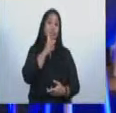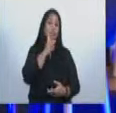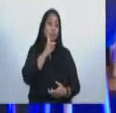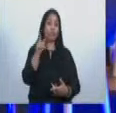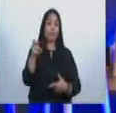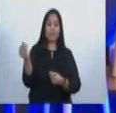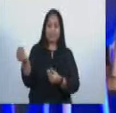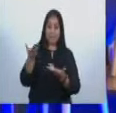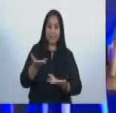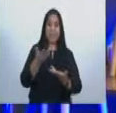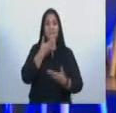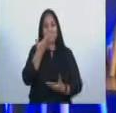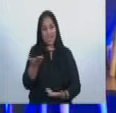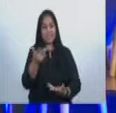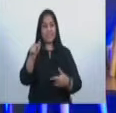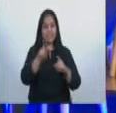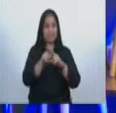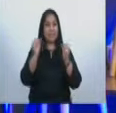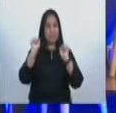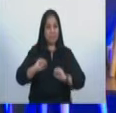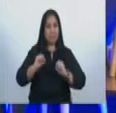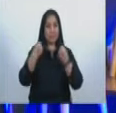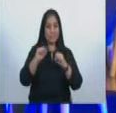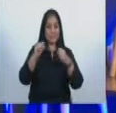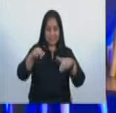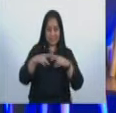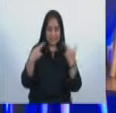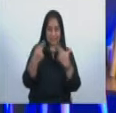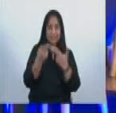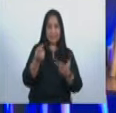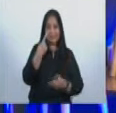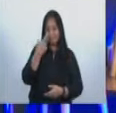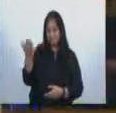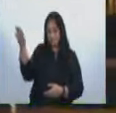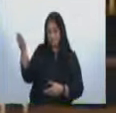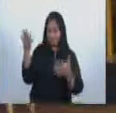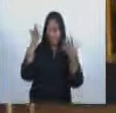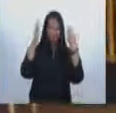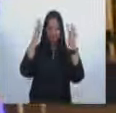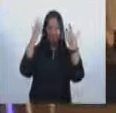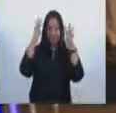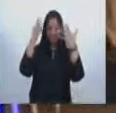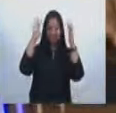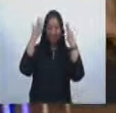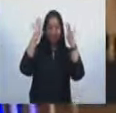facilitado y hecho posible esta reunión también para ellos un aplauso por favor